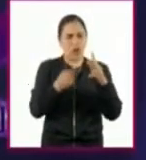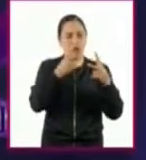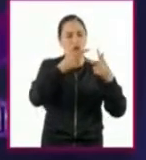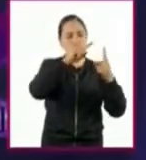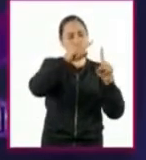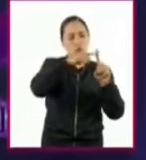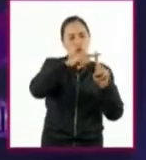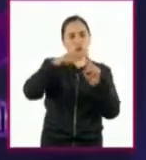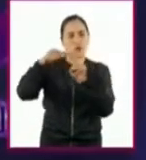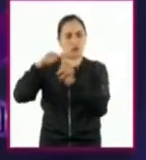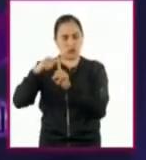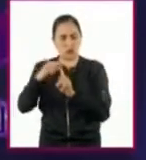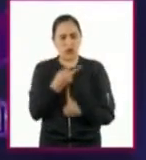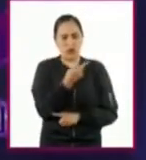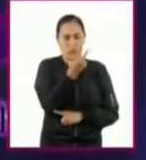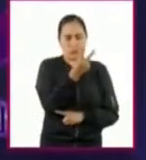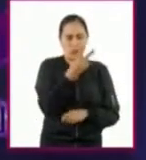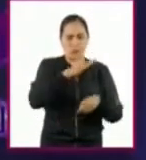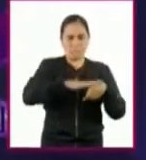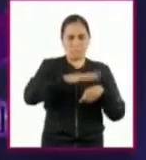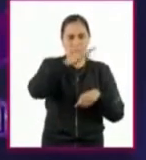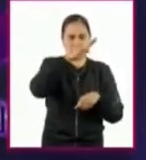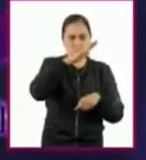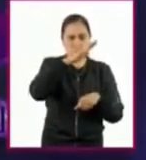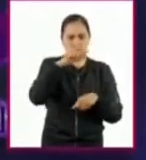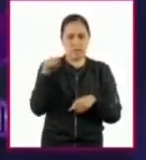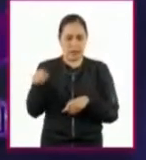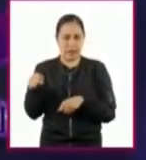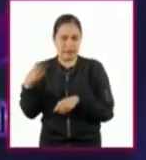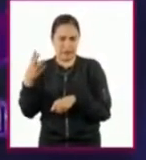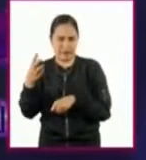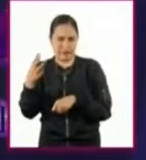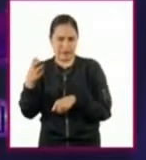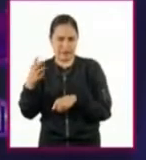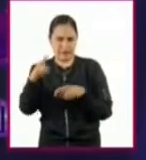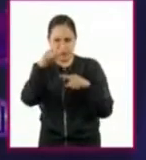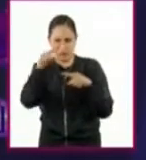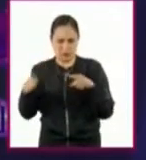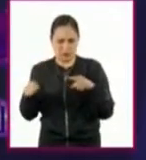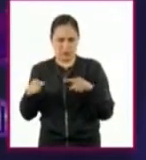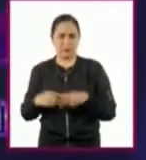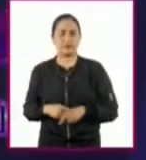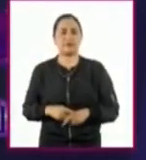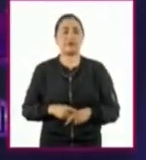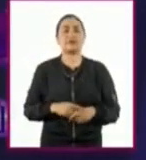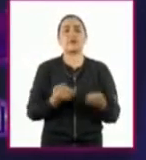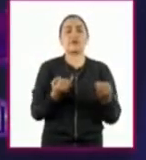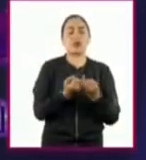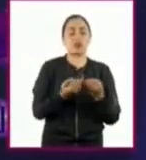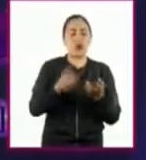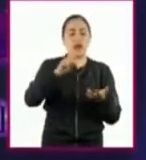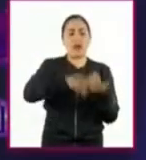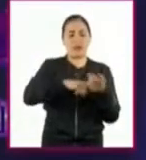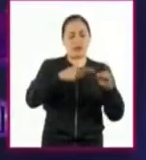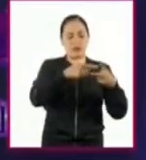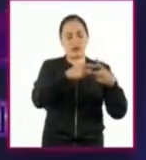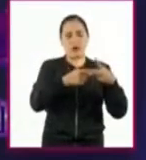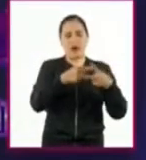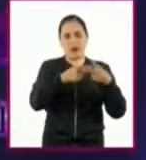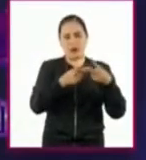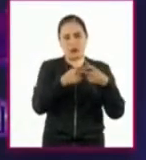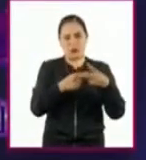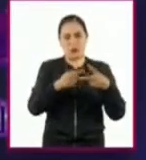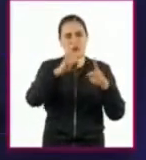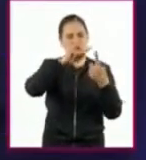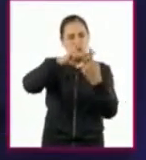dos de sus lados debe ser mayor a la medida del tercer lado. Y también que la suma de sus ángulos interiores siempre es